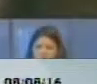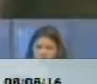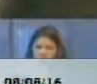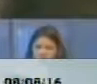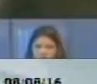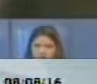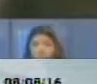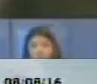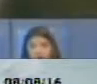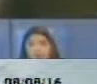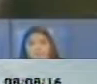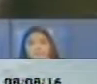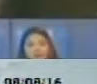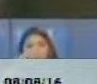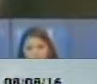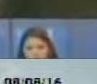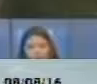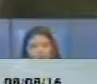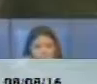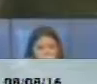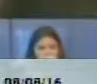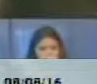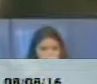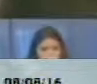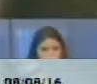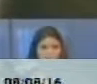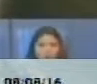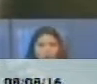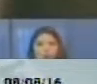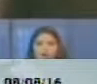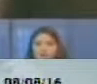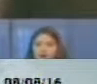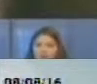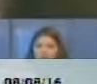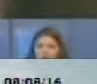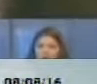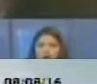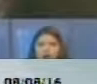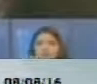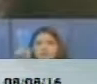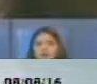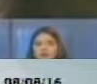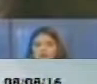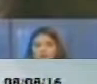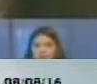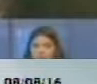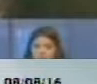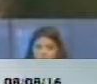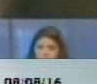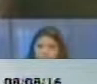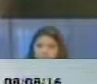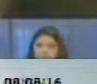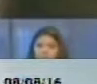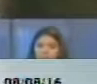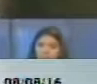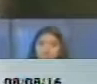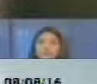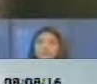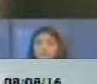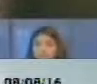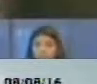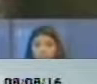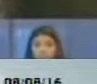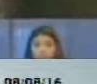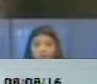Televisión explicando en detalle todo el avance de esta operación. También hemos